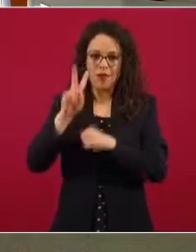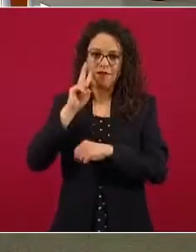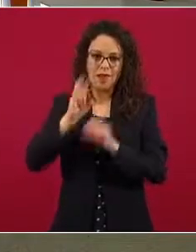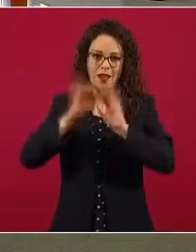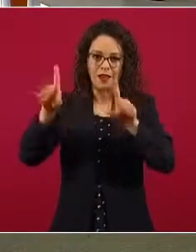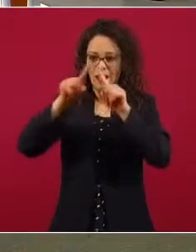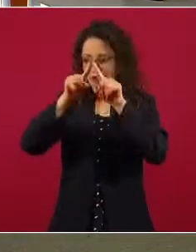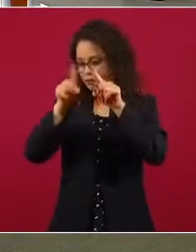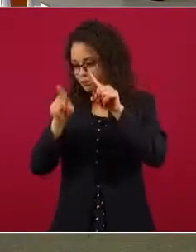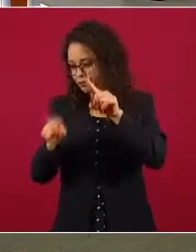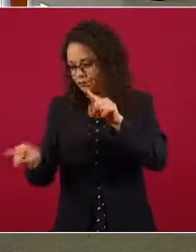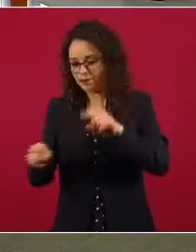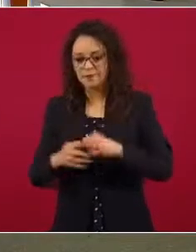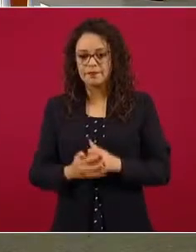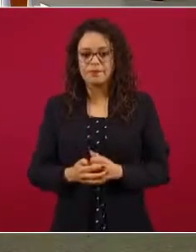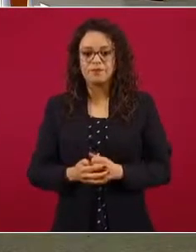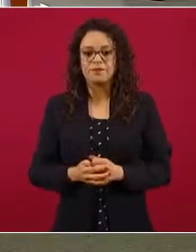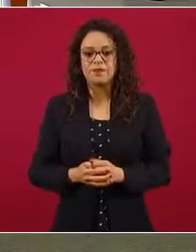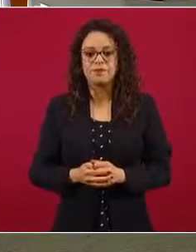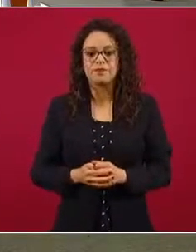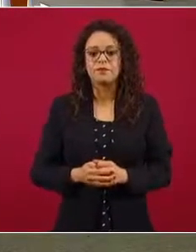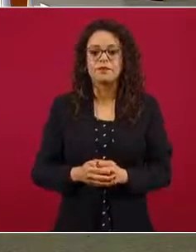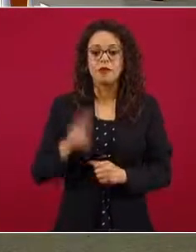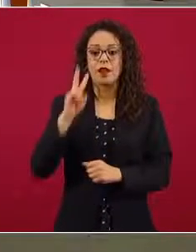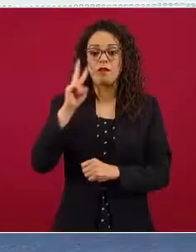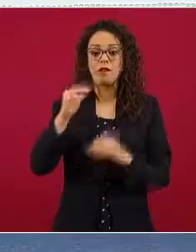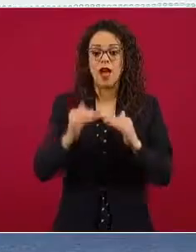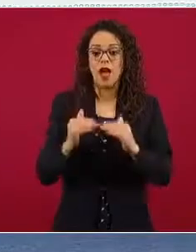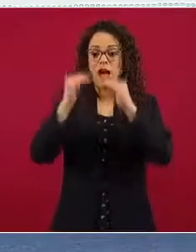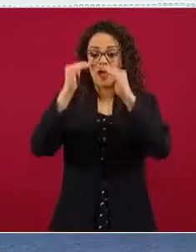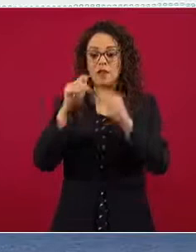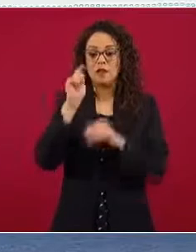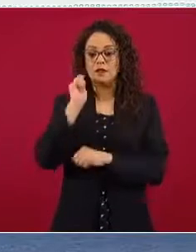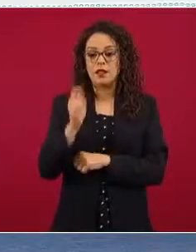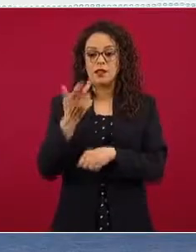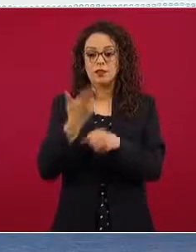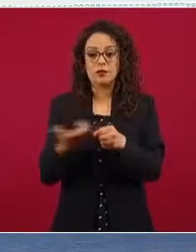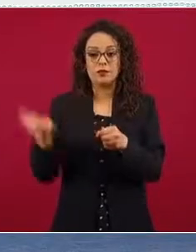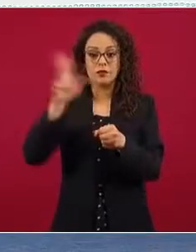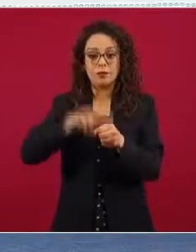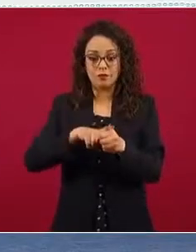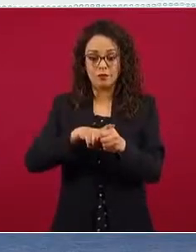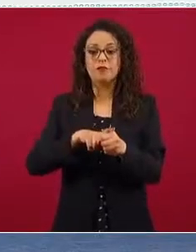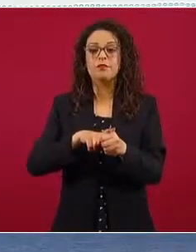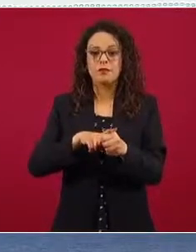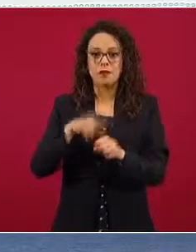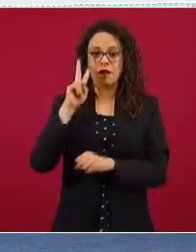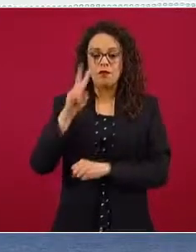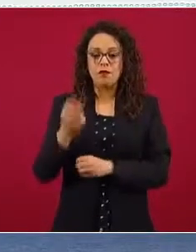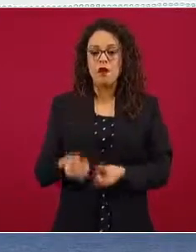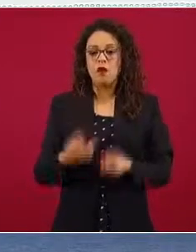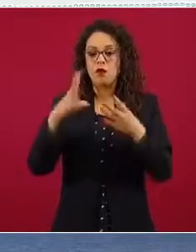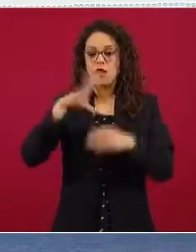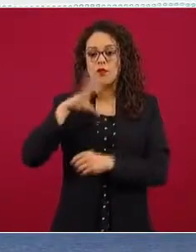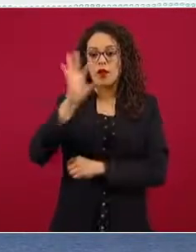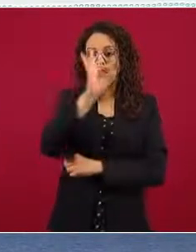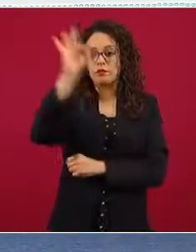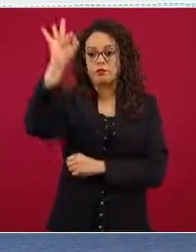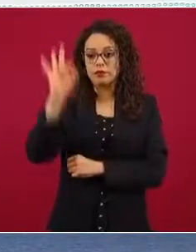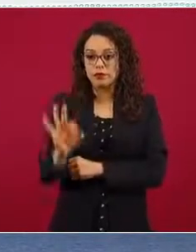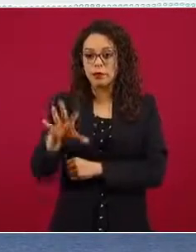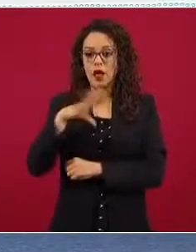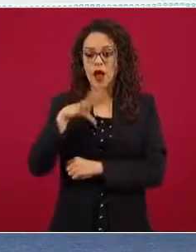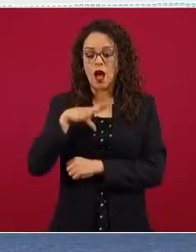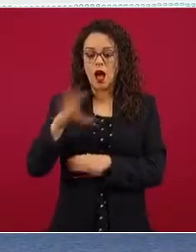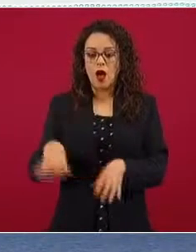Finalmente, también en esta curva de hospitalizaciones vemos arriba el estado que guarda en proporción, en porcentaje, la disponibilidad de